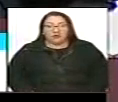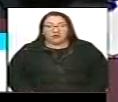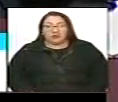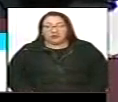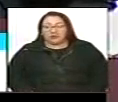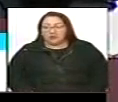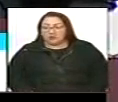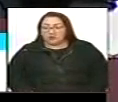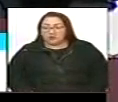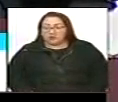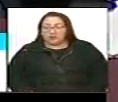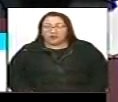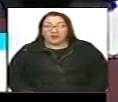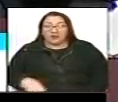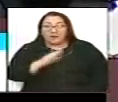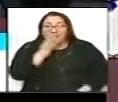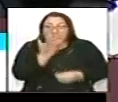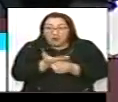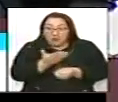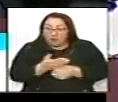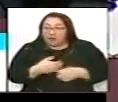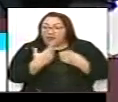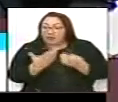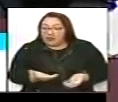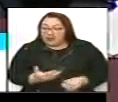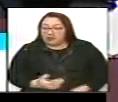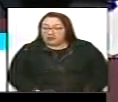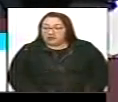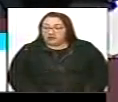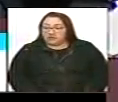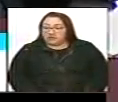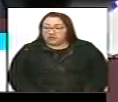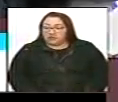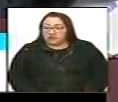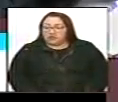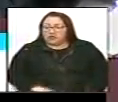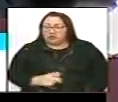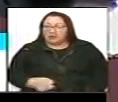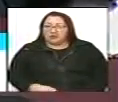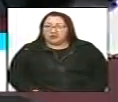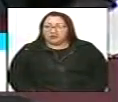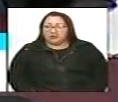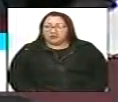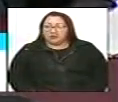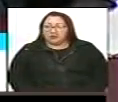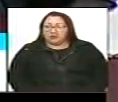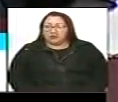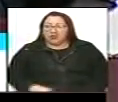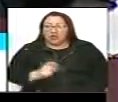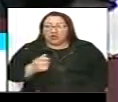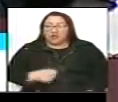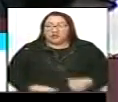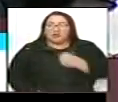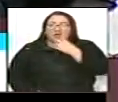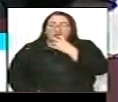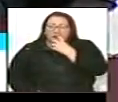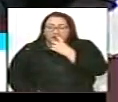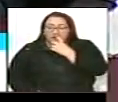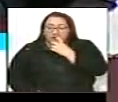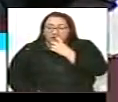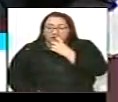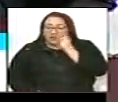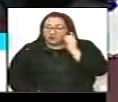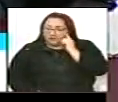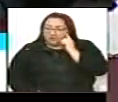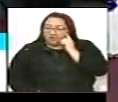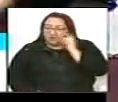la evidencia proporcionada es absolutamente diferente. En el caso de la denuncia de los colegas fue una denuncia que se